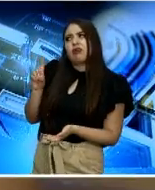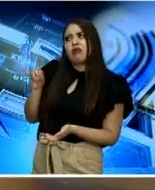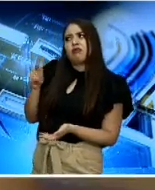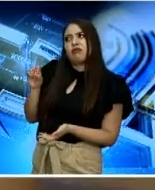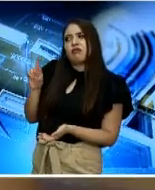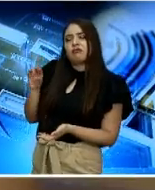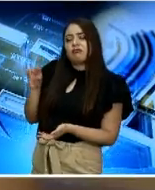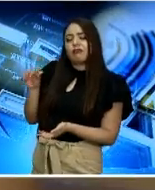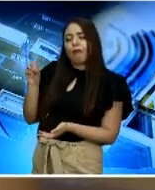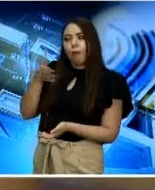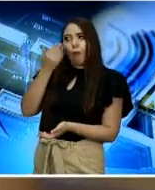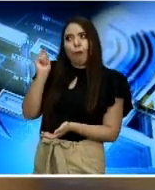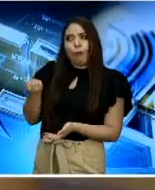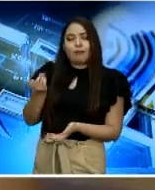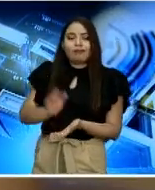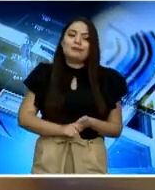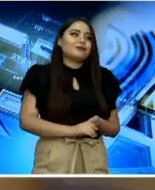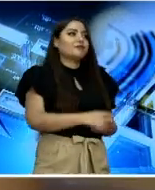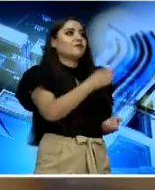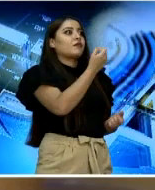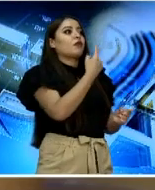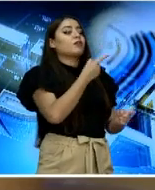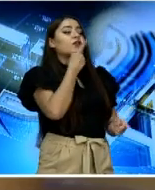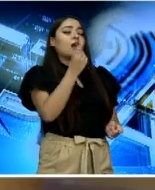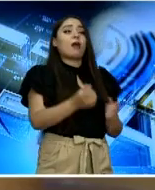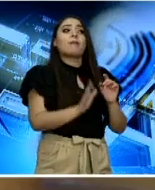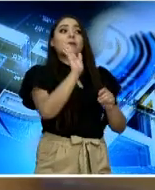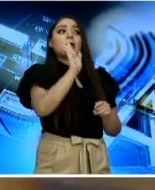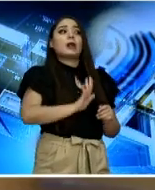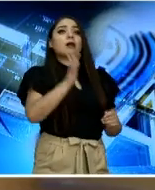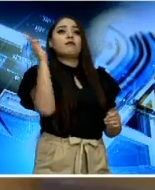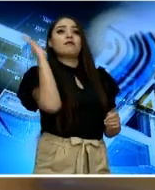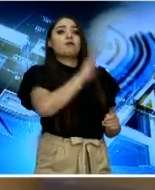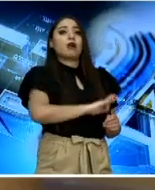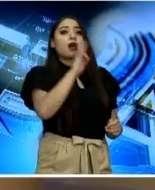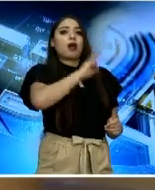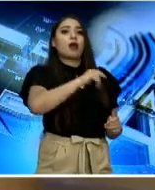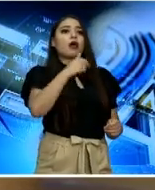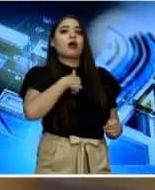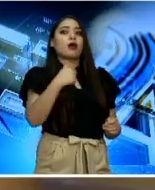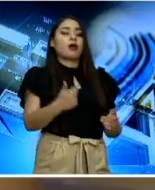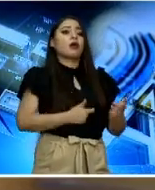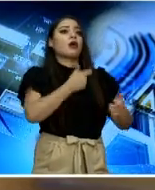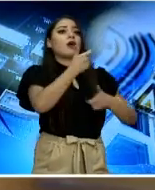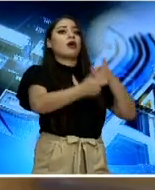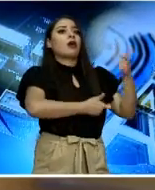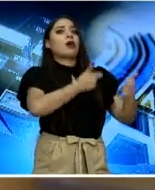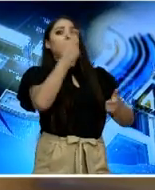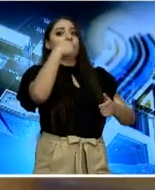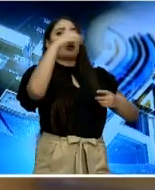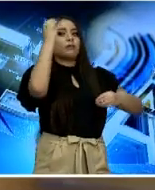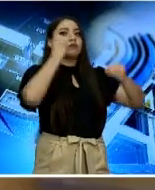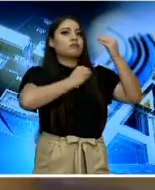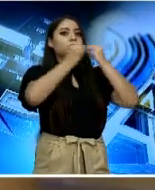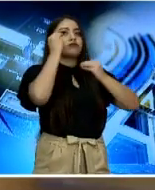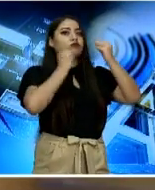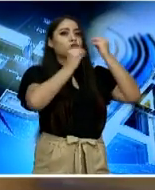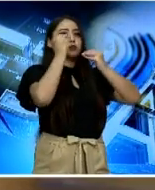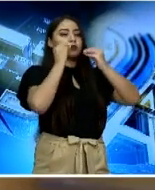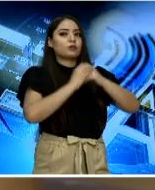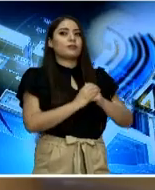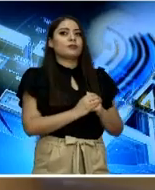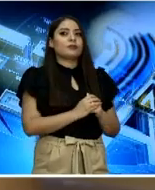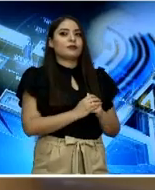eso es falso, luego se ve que es falso. Que yo pagaba para que fuera a un salón a maquillarme y todo eso estaban poniendo. Y que yo